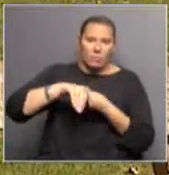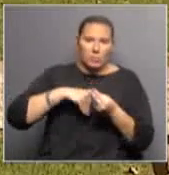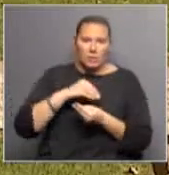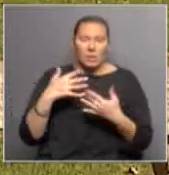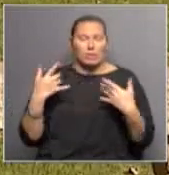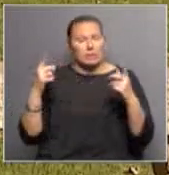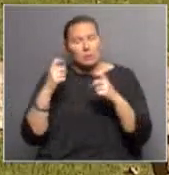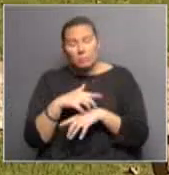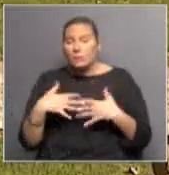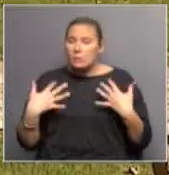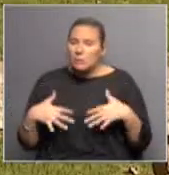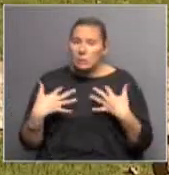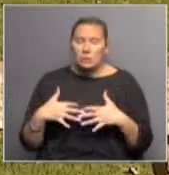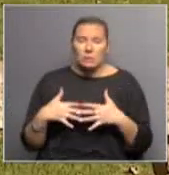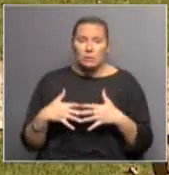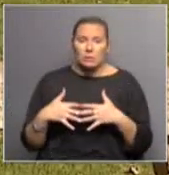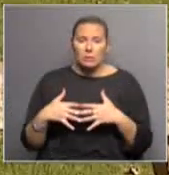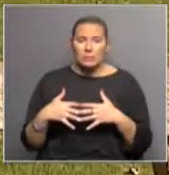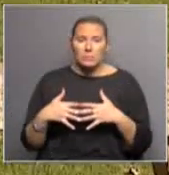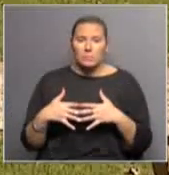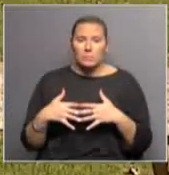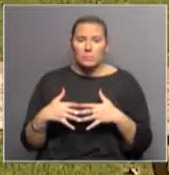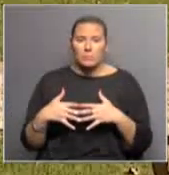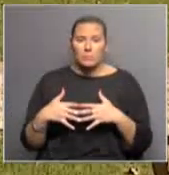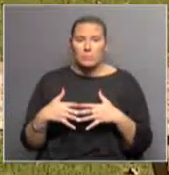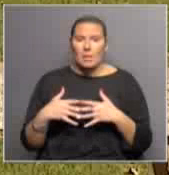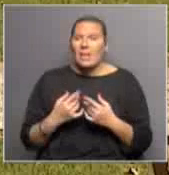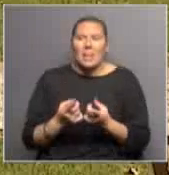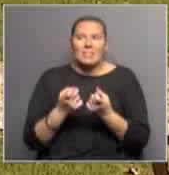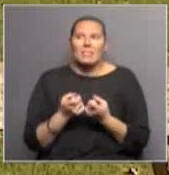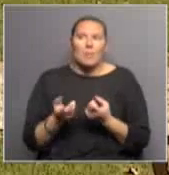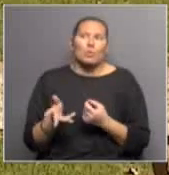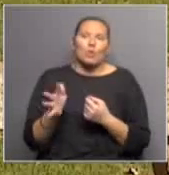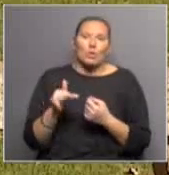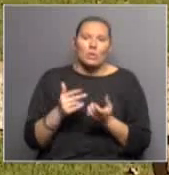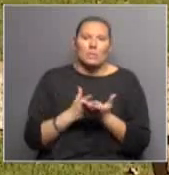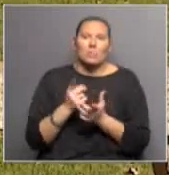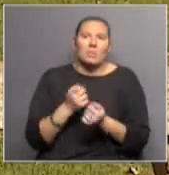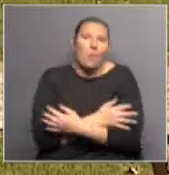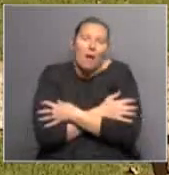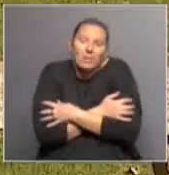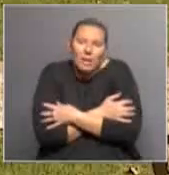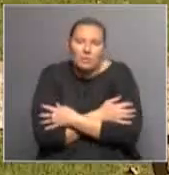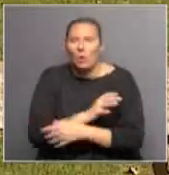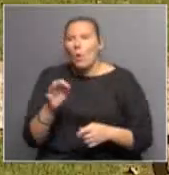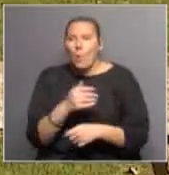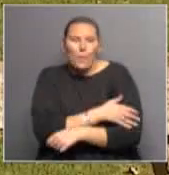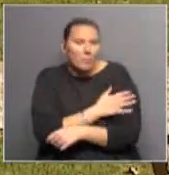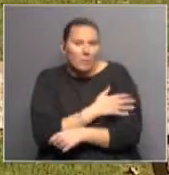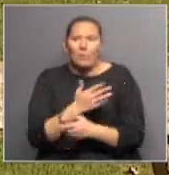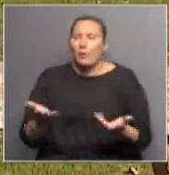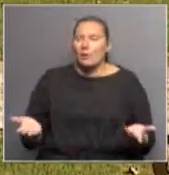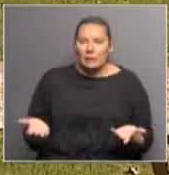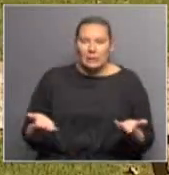es tremendo porque, bueno, los necesitamos a diario, siempre necesitamos un abrazo, un mimo, una